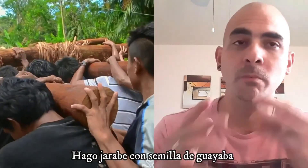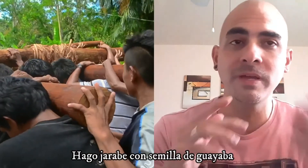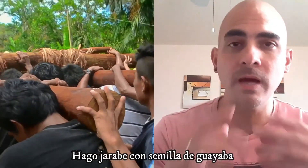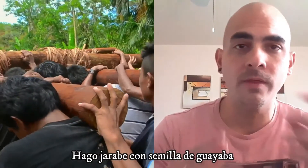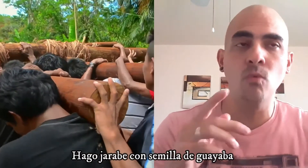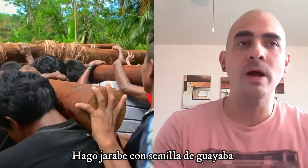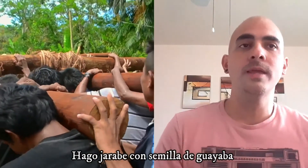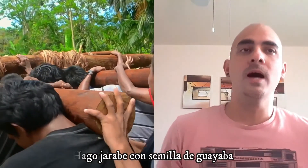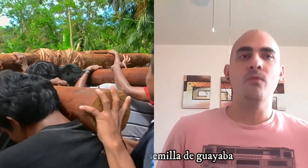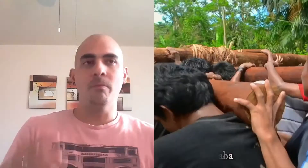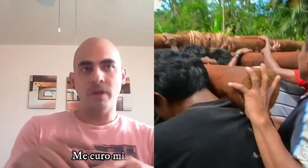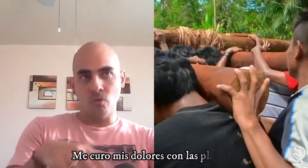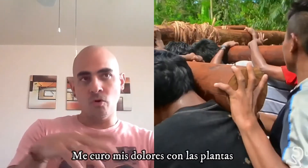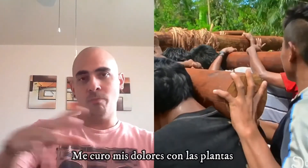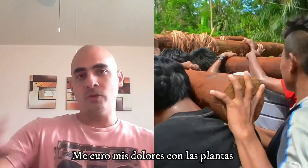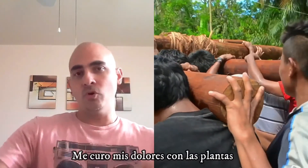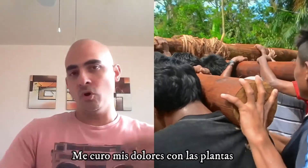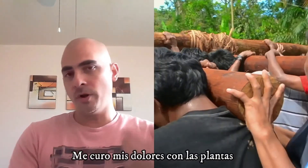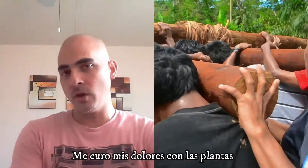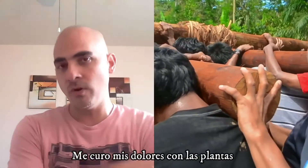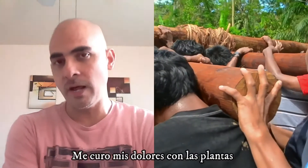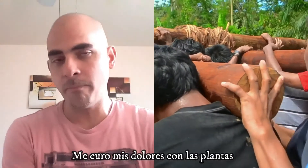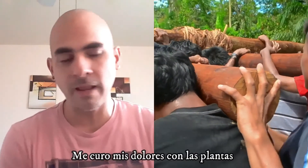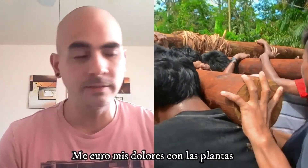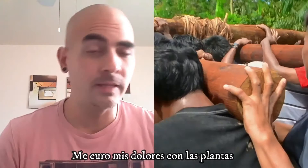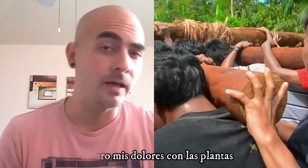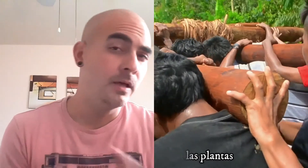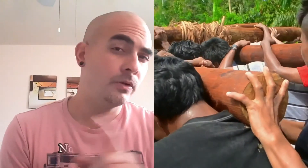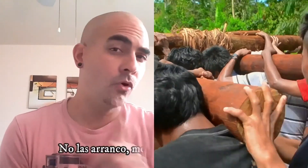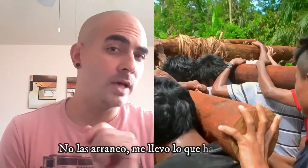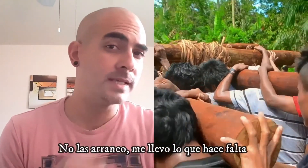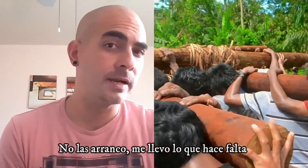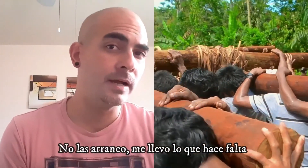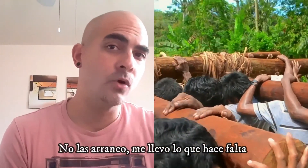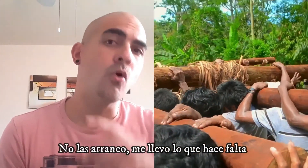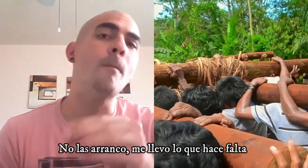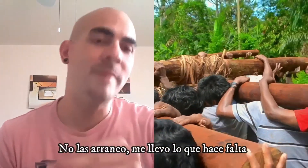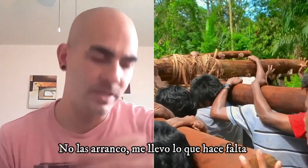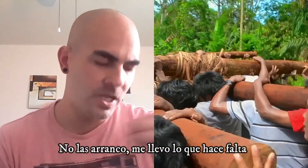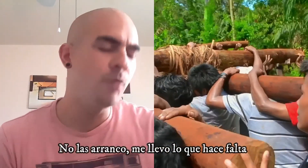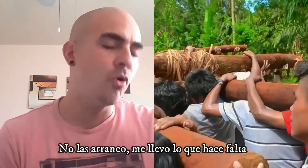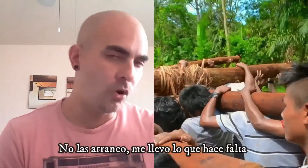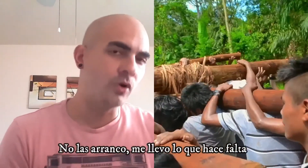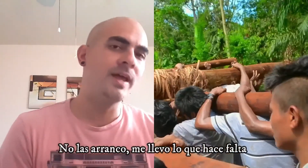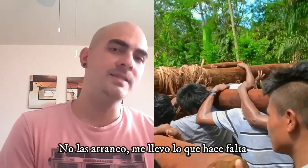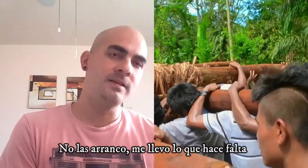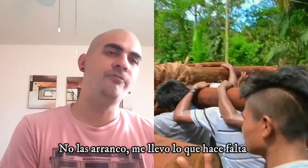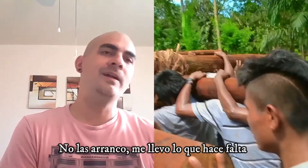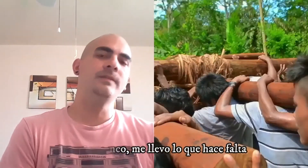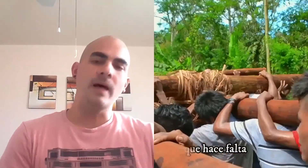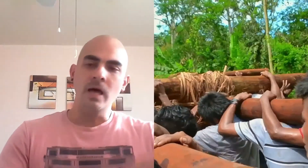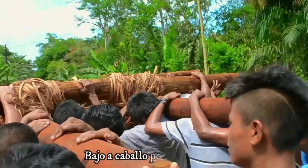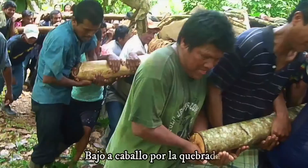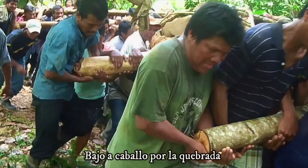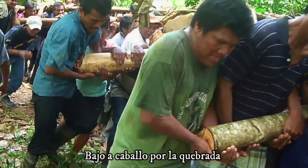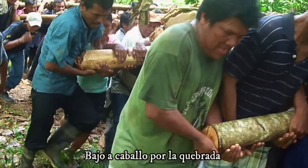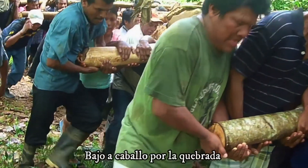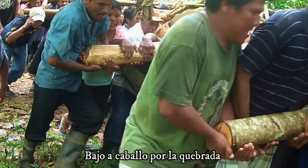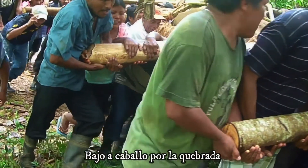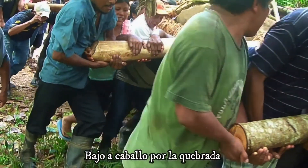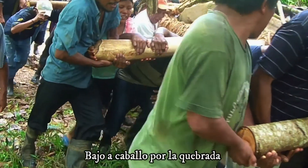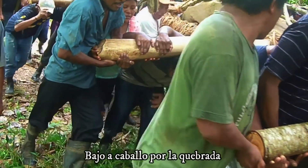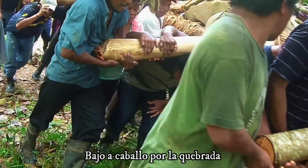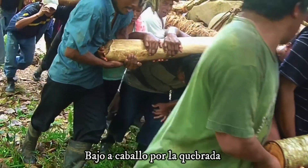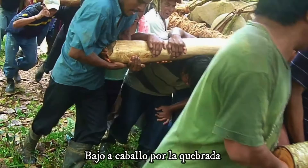jarabe con semilla de guayaba. Me curo mis dolores con las plantas, no las arranco, me llevo lo que hace falta. Bajo